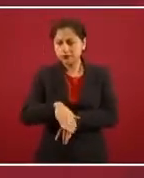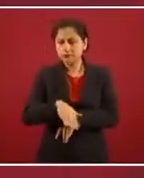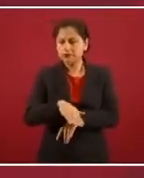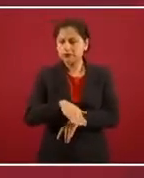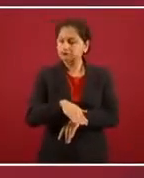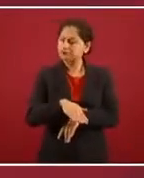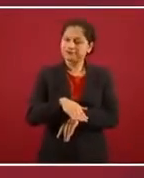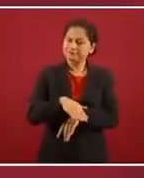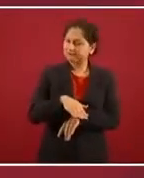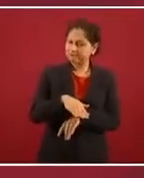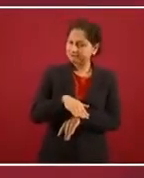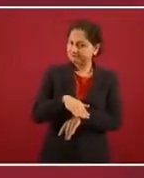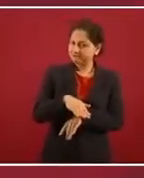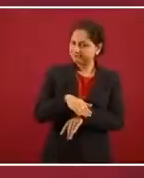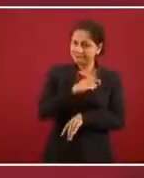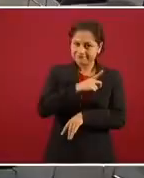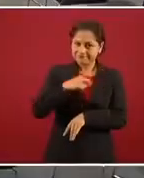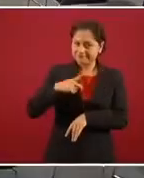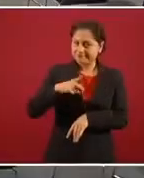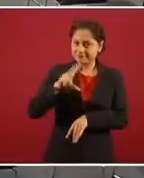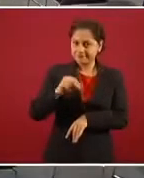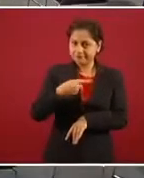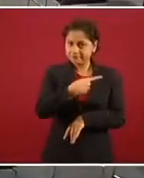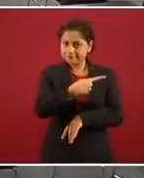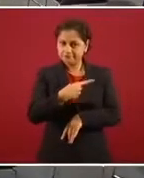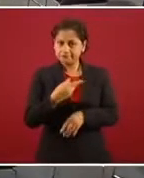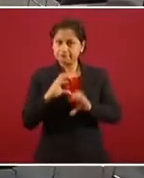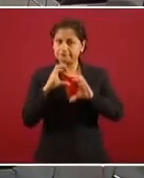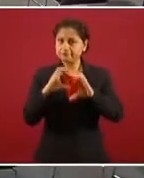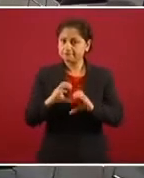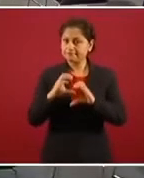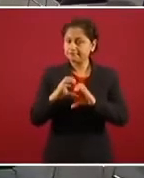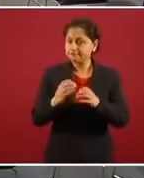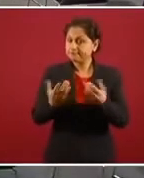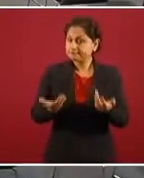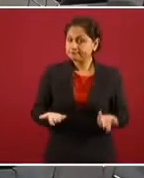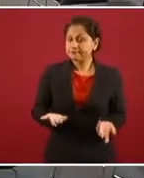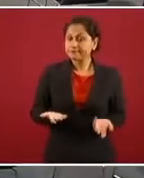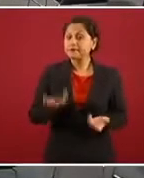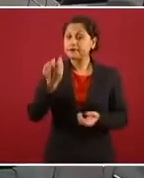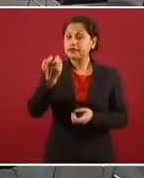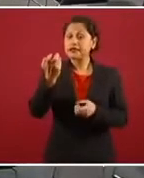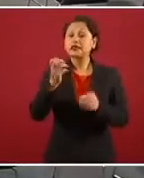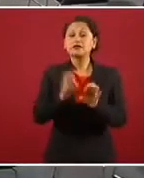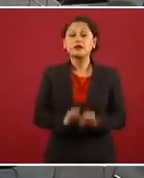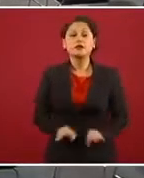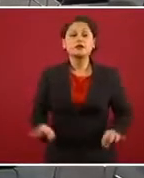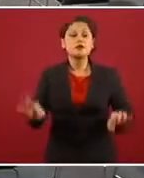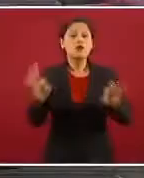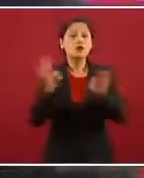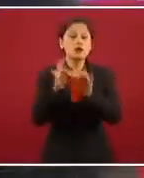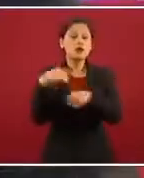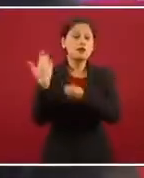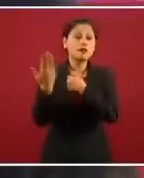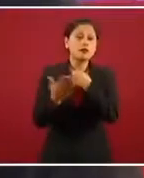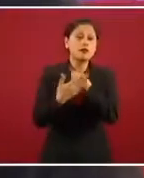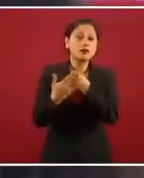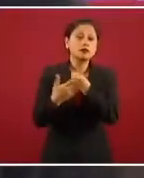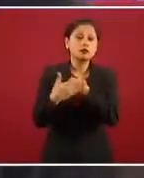las naciones. Entonces, ese es un elemento importantísimo para la reactivación económica.